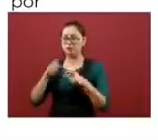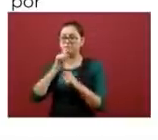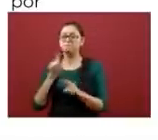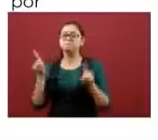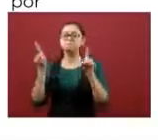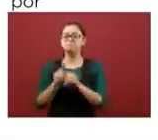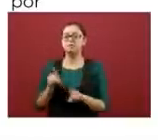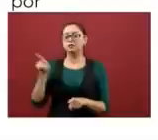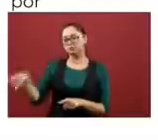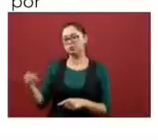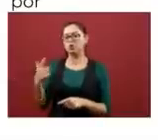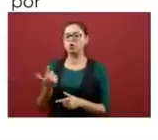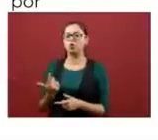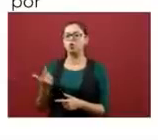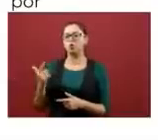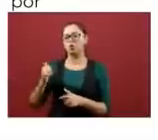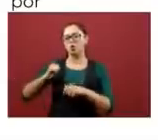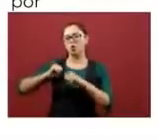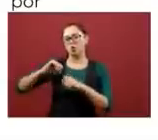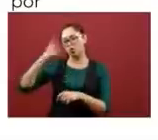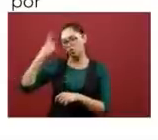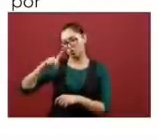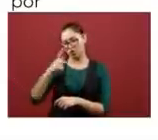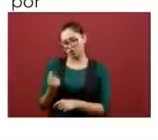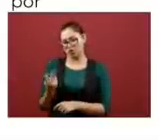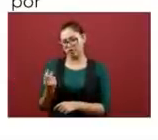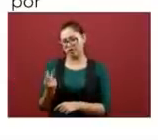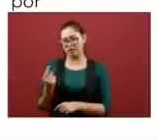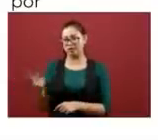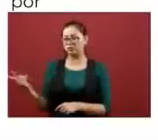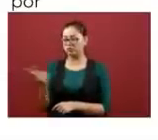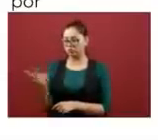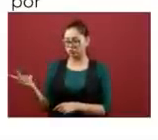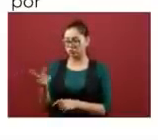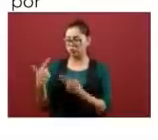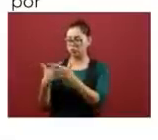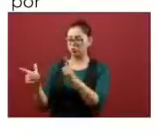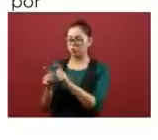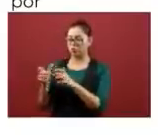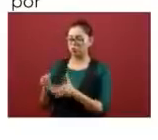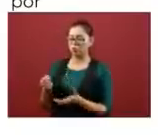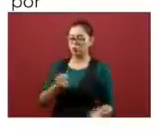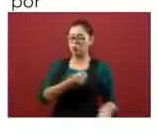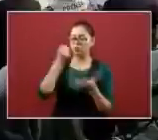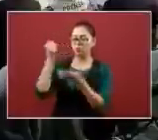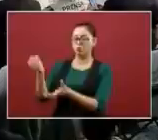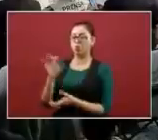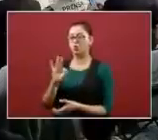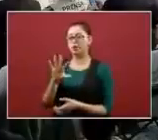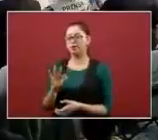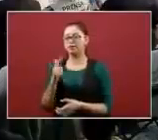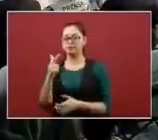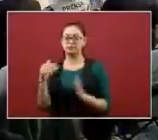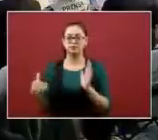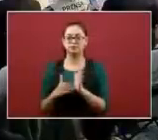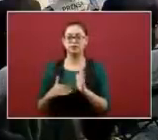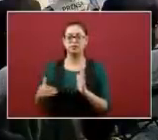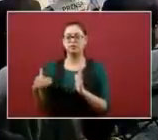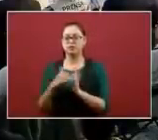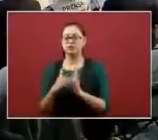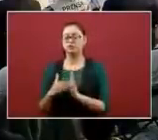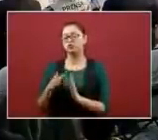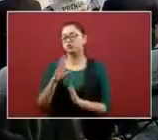personal y entre los indicadores se estableció que este grupo recibió 47 millones 900 mil pesos